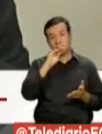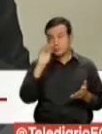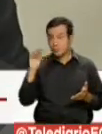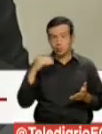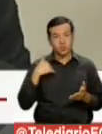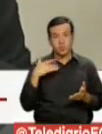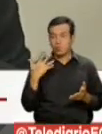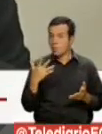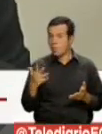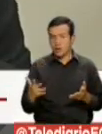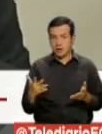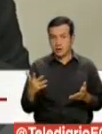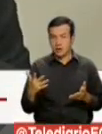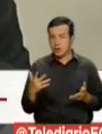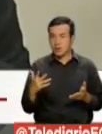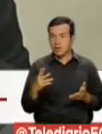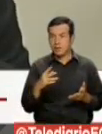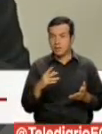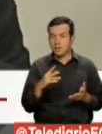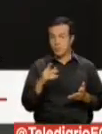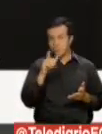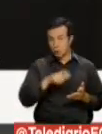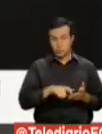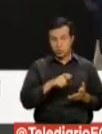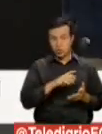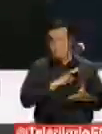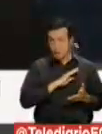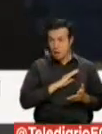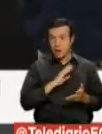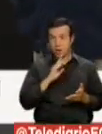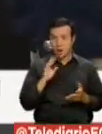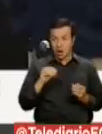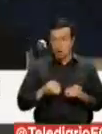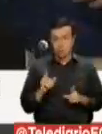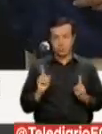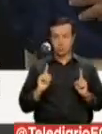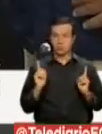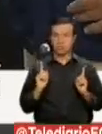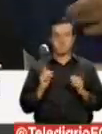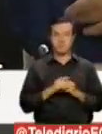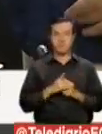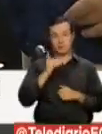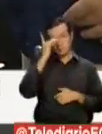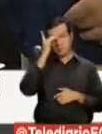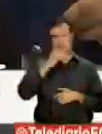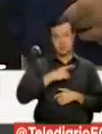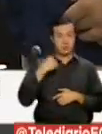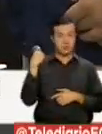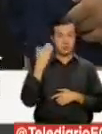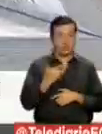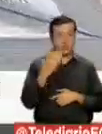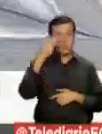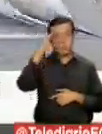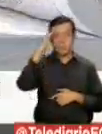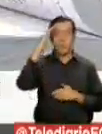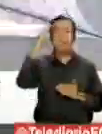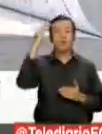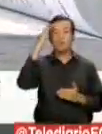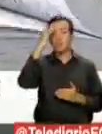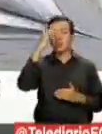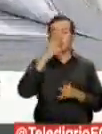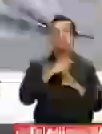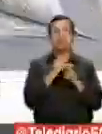hubo el dolo por parte de mi defendido. A decir del doctor Ortega, la decisión de la entrega será política, pues